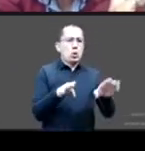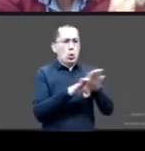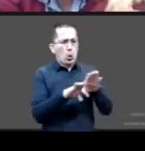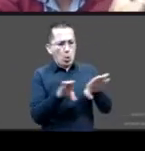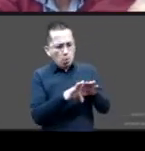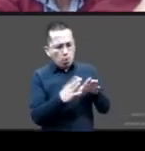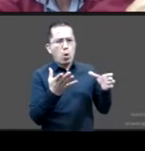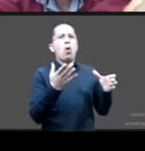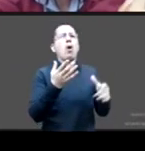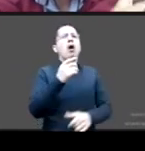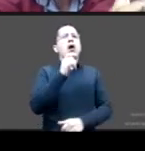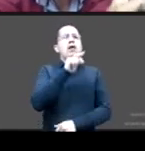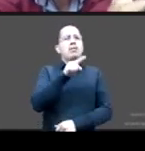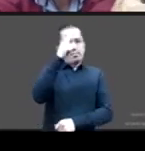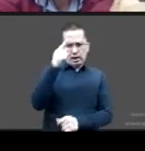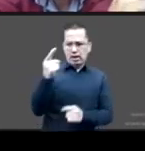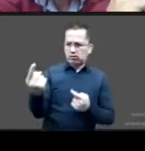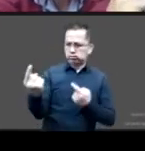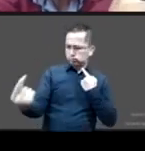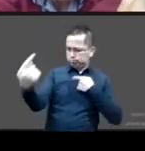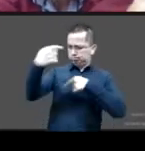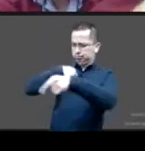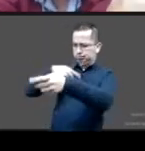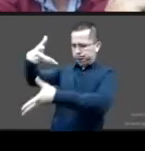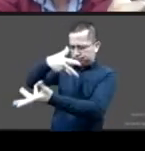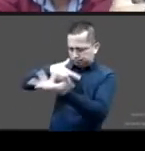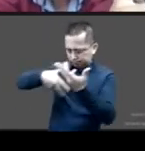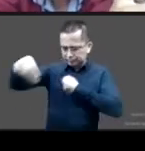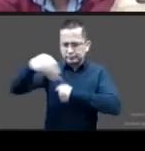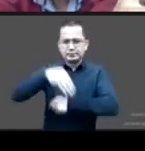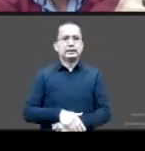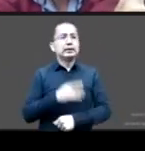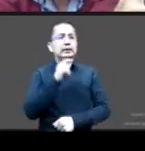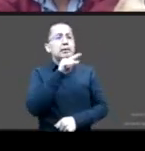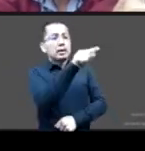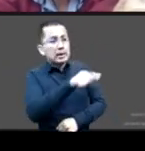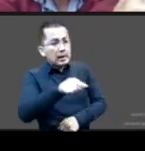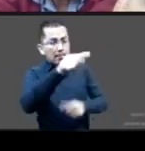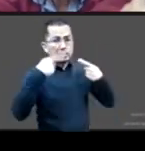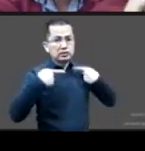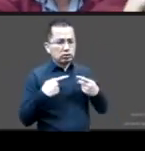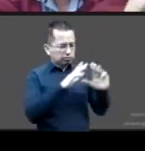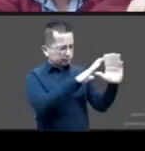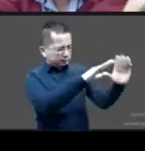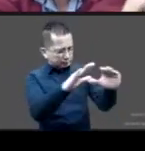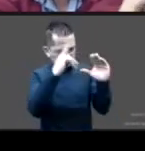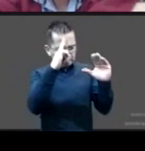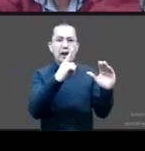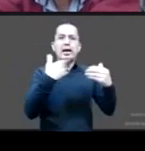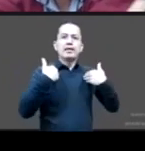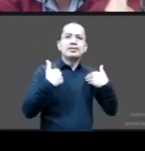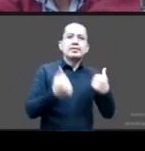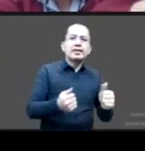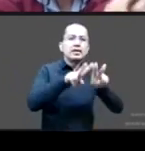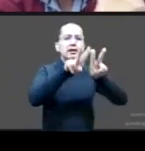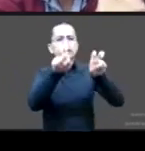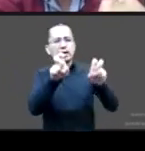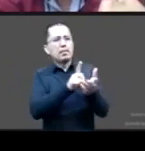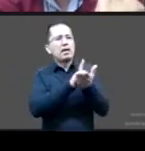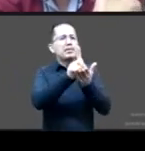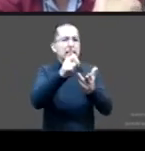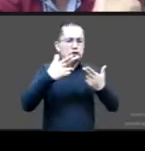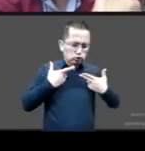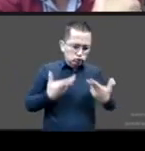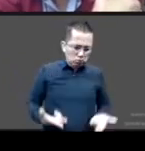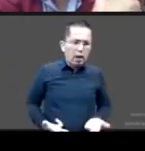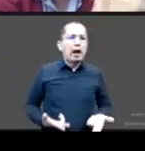buscan capacidades ciudadanas, comprensión de la dignidad de los seres humanos, de los derechos humanos que deben ser respetados